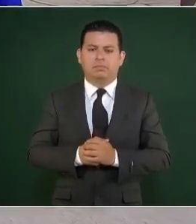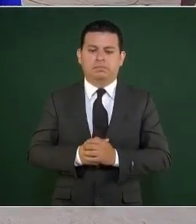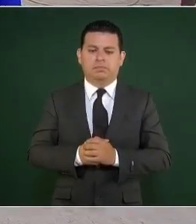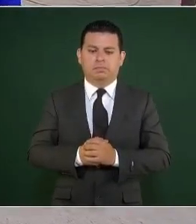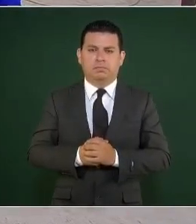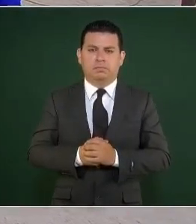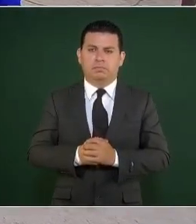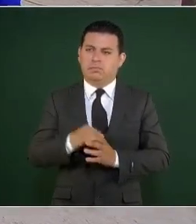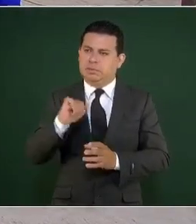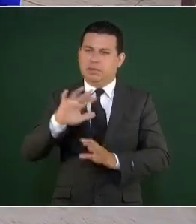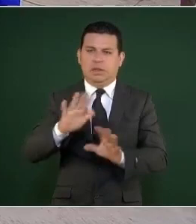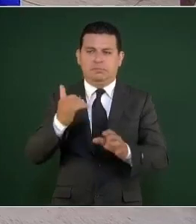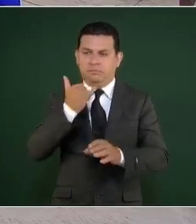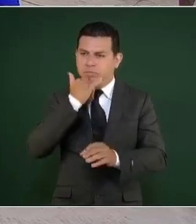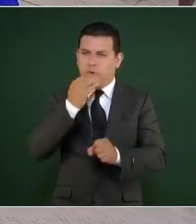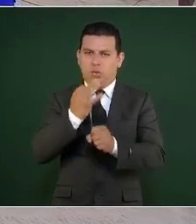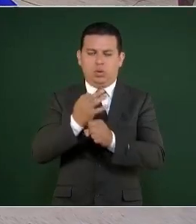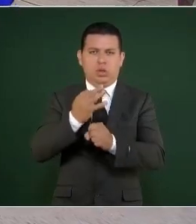Aquí terminando.